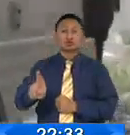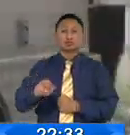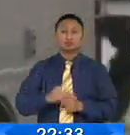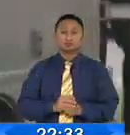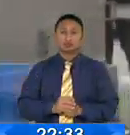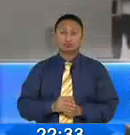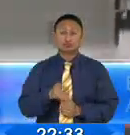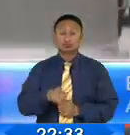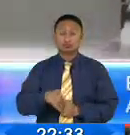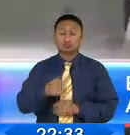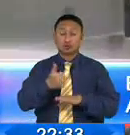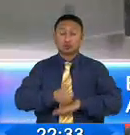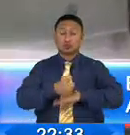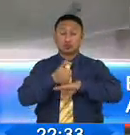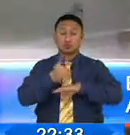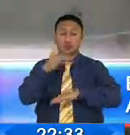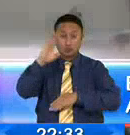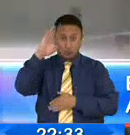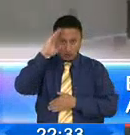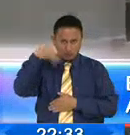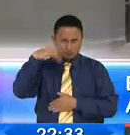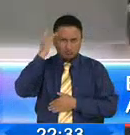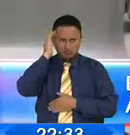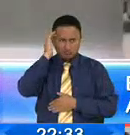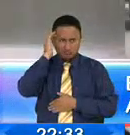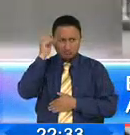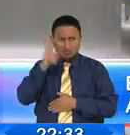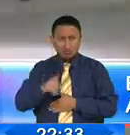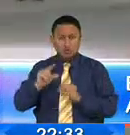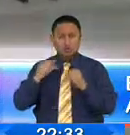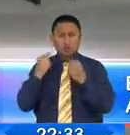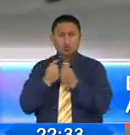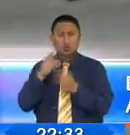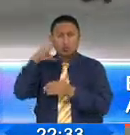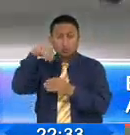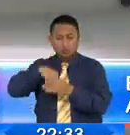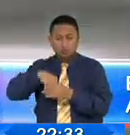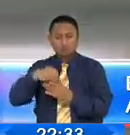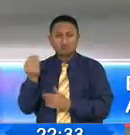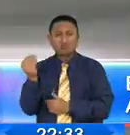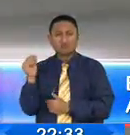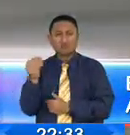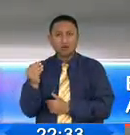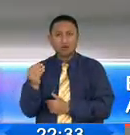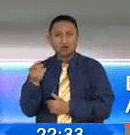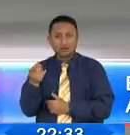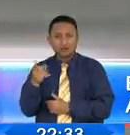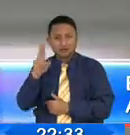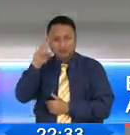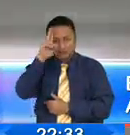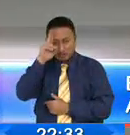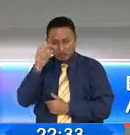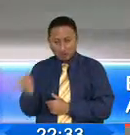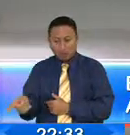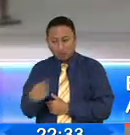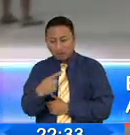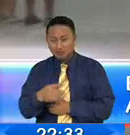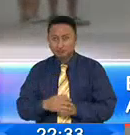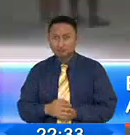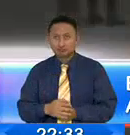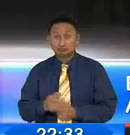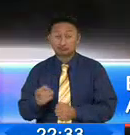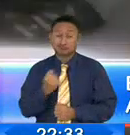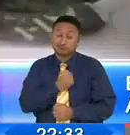que preocupa a la fuerza del orden es que dentro de estas bandas existen adolescentes quienes son utilizados. Ellos lamentablemente